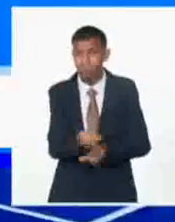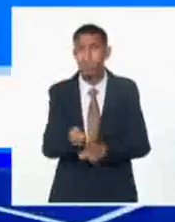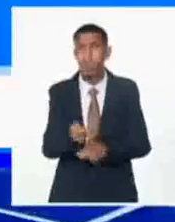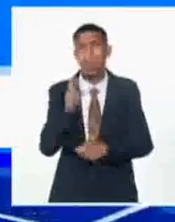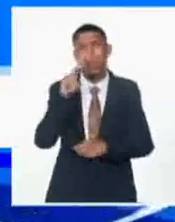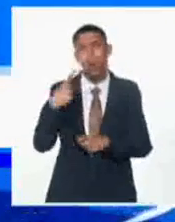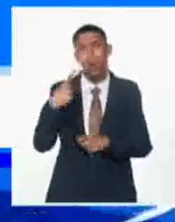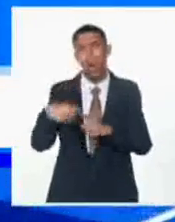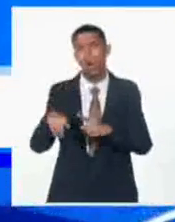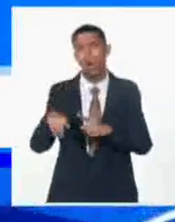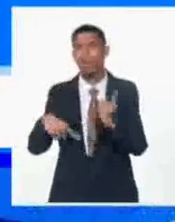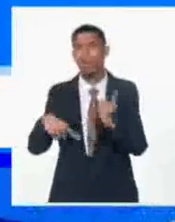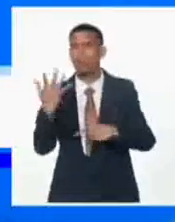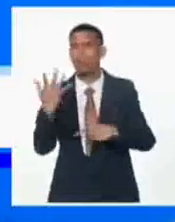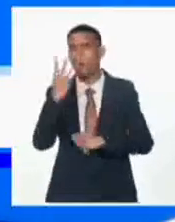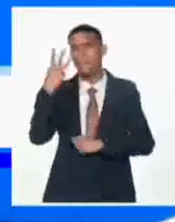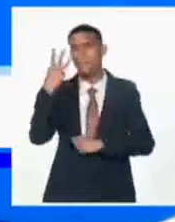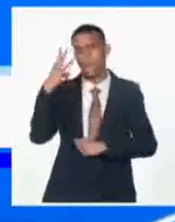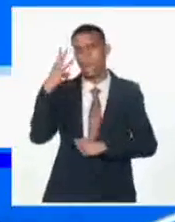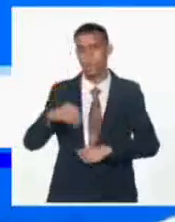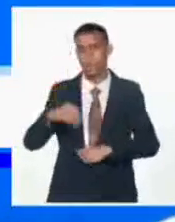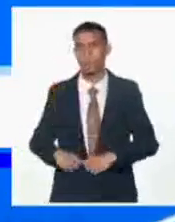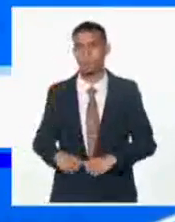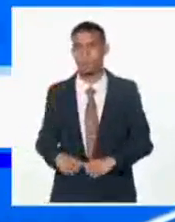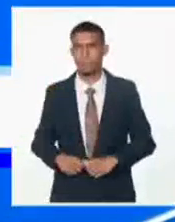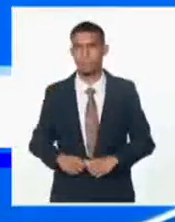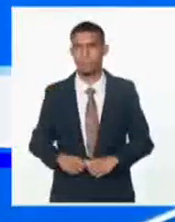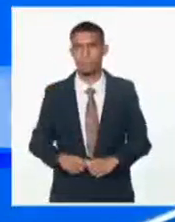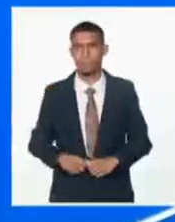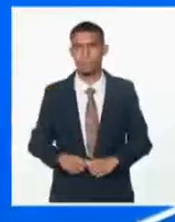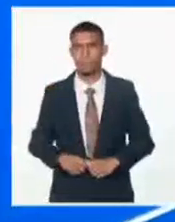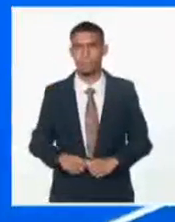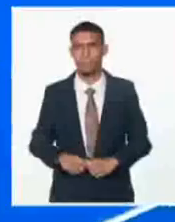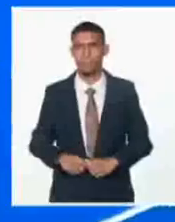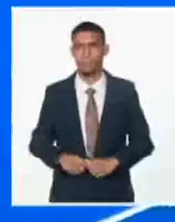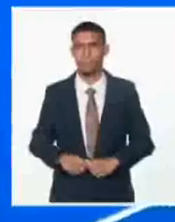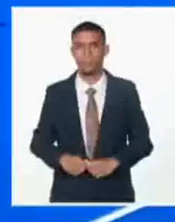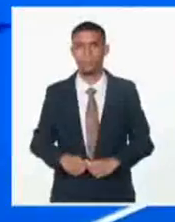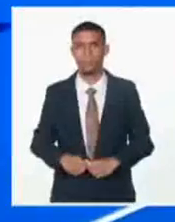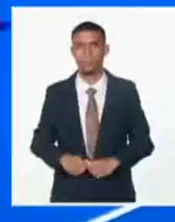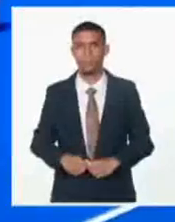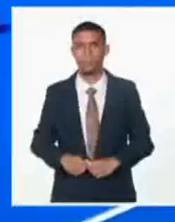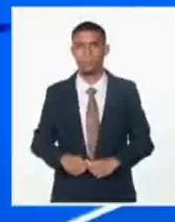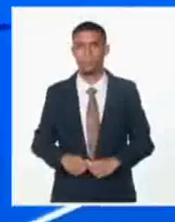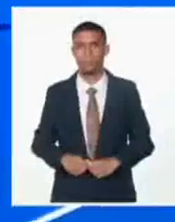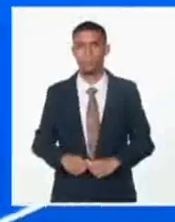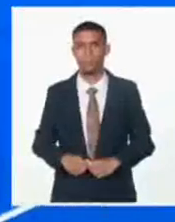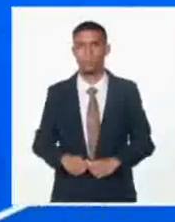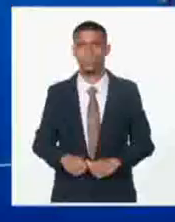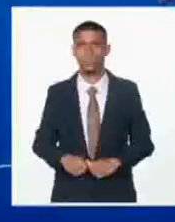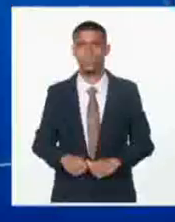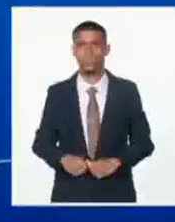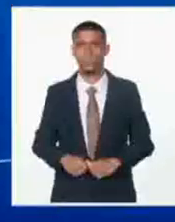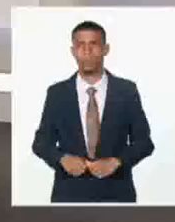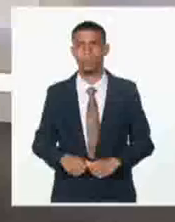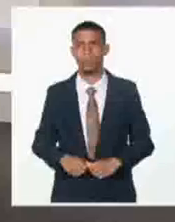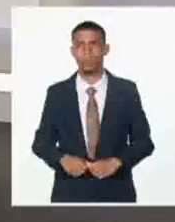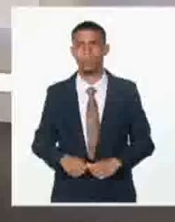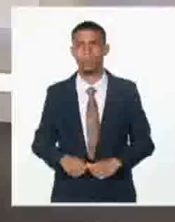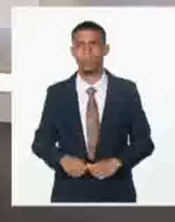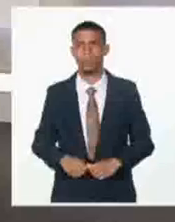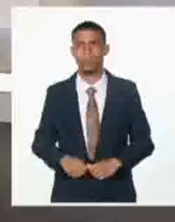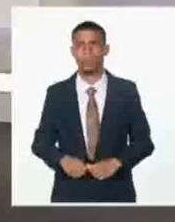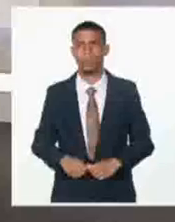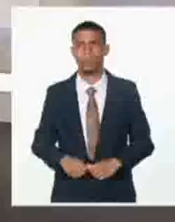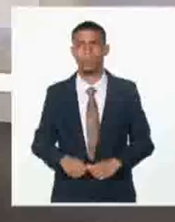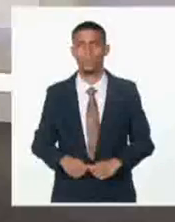México. Desde Santo Domingo, República Dominicana, Michael Martín Gallego para el Canal Cubano de Noticias.